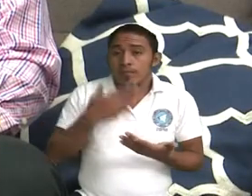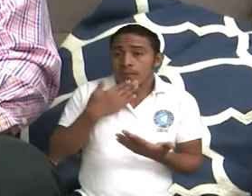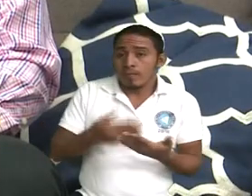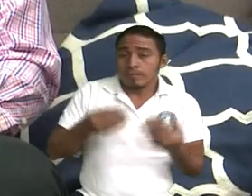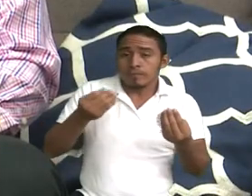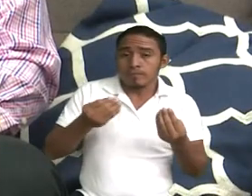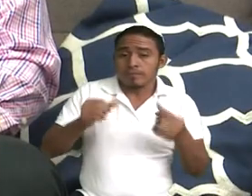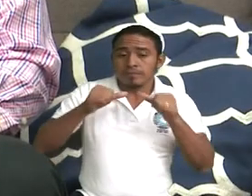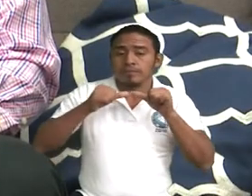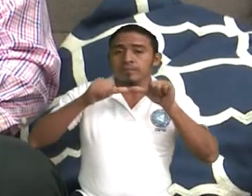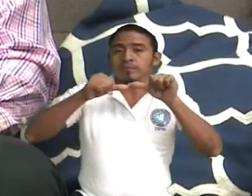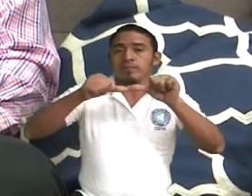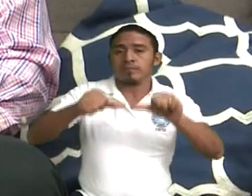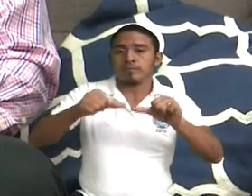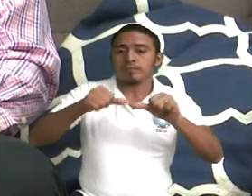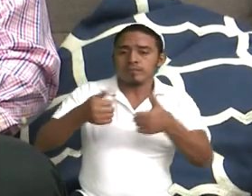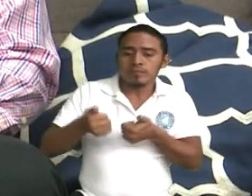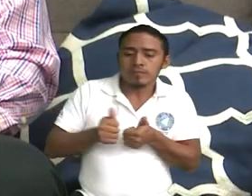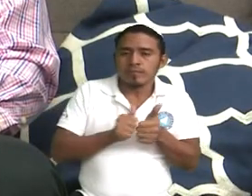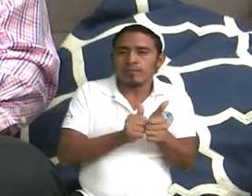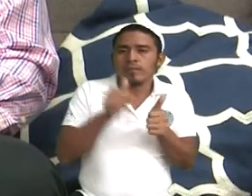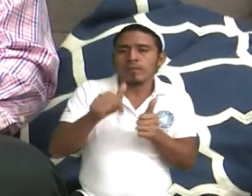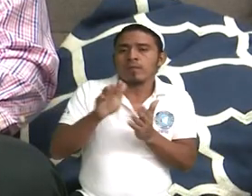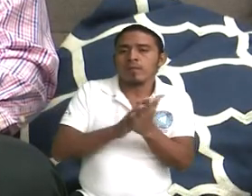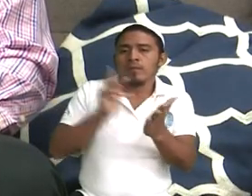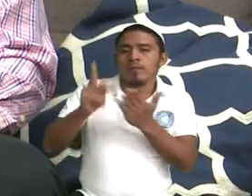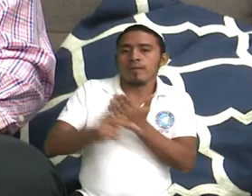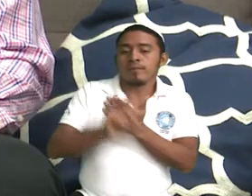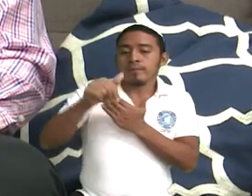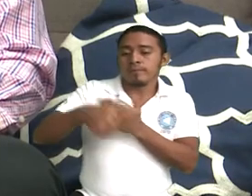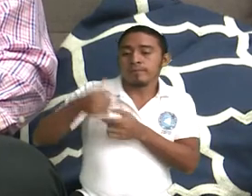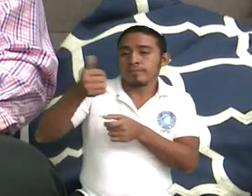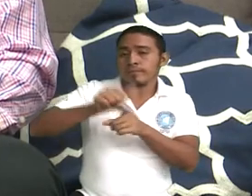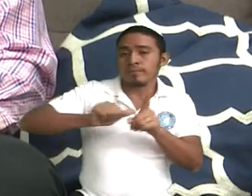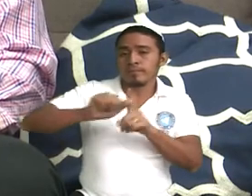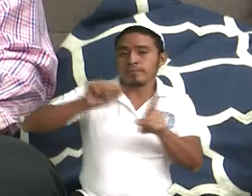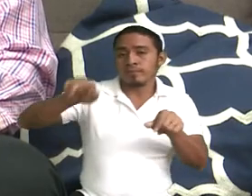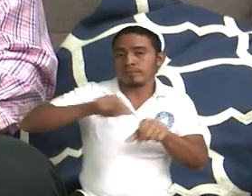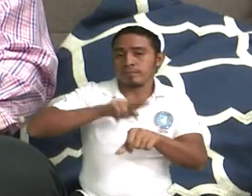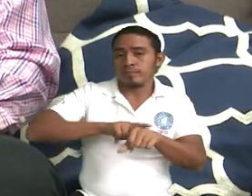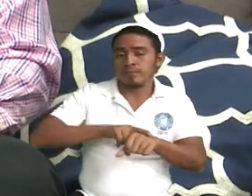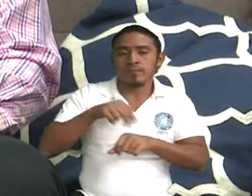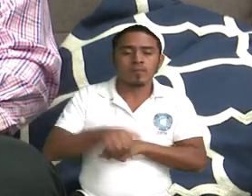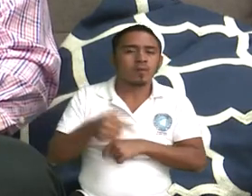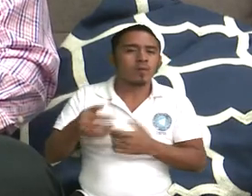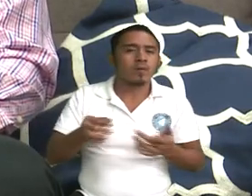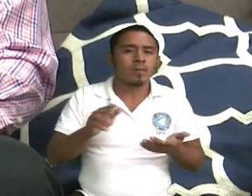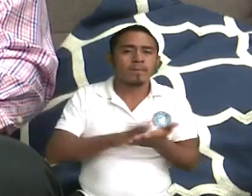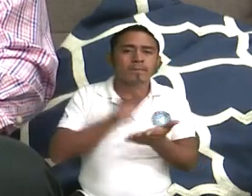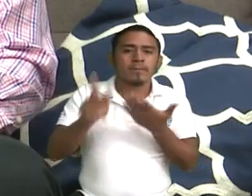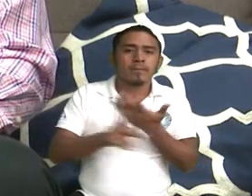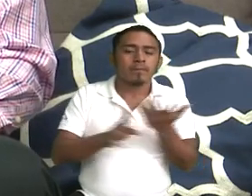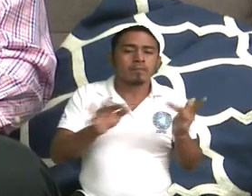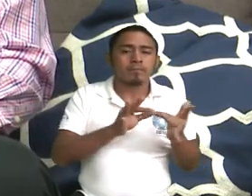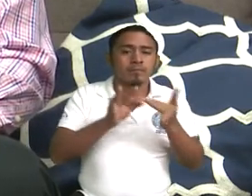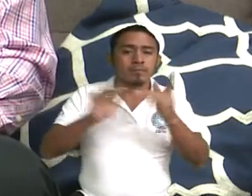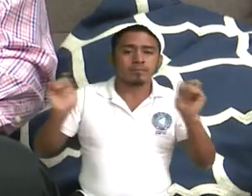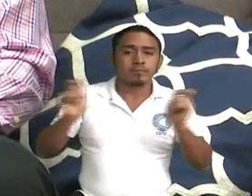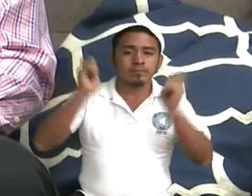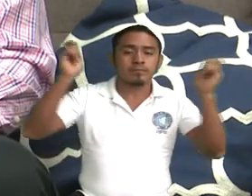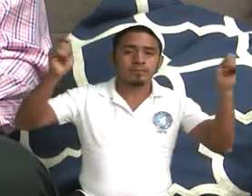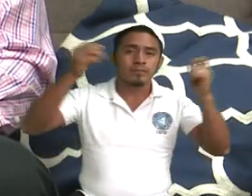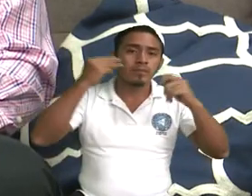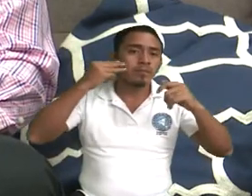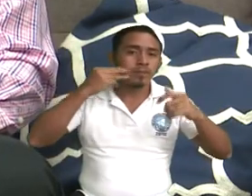Muchísimas gracias por continuar acompañándonos en su programa desde el Parlamento, un programa muy especial, ya que hoy estamos festejando a las